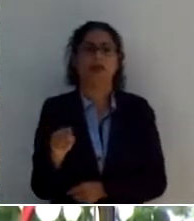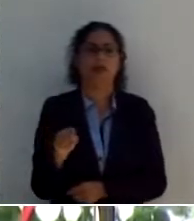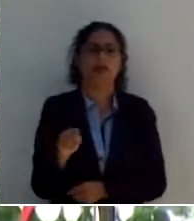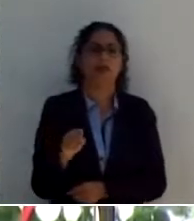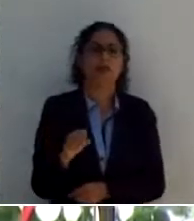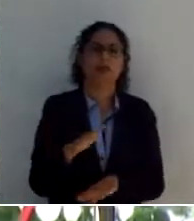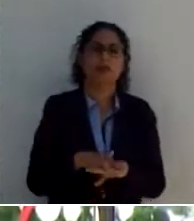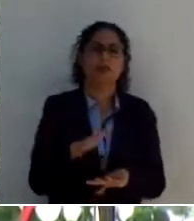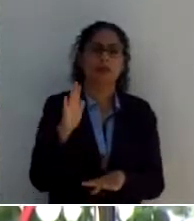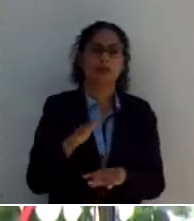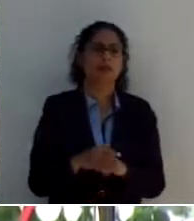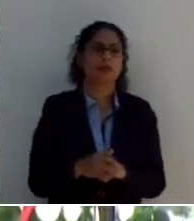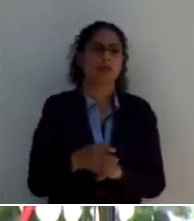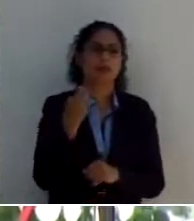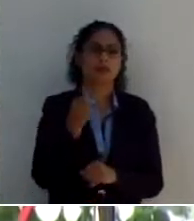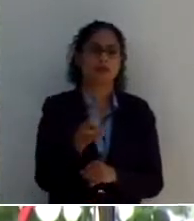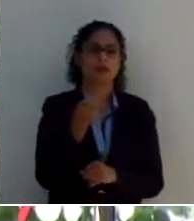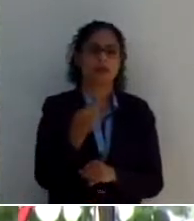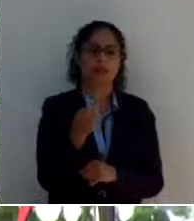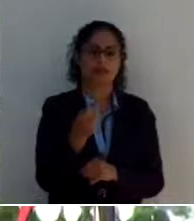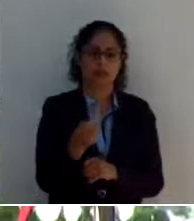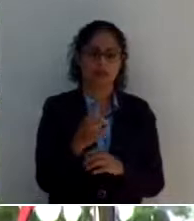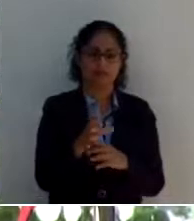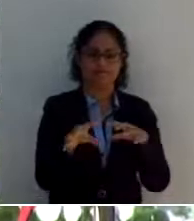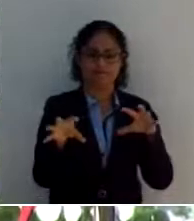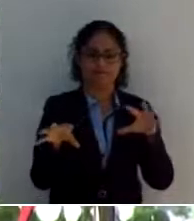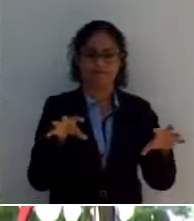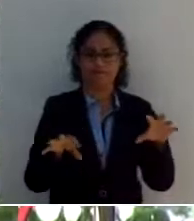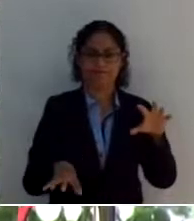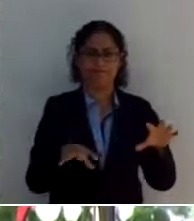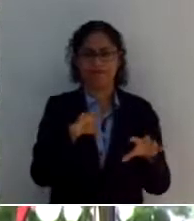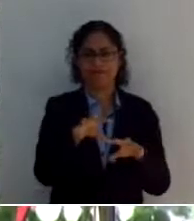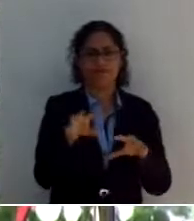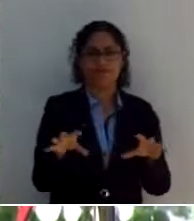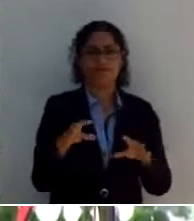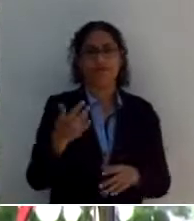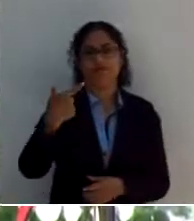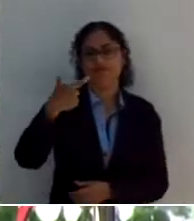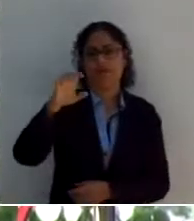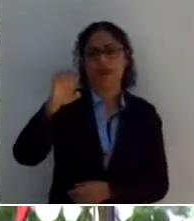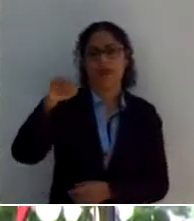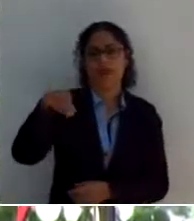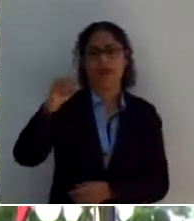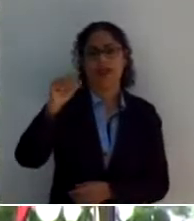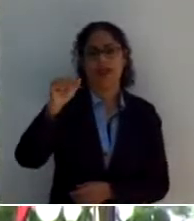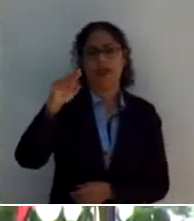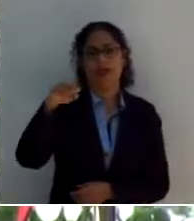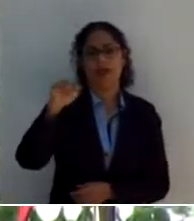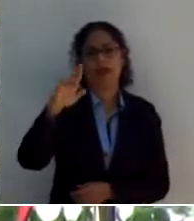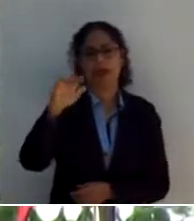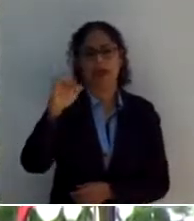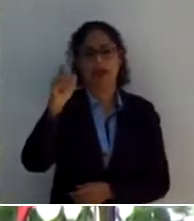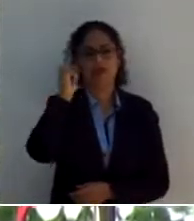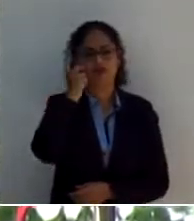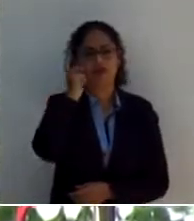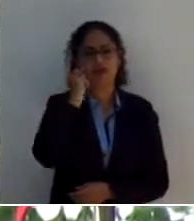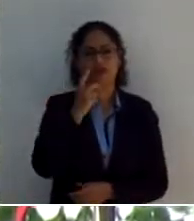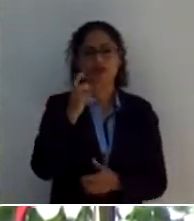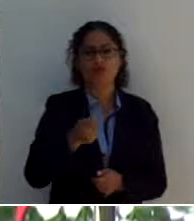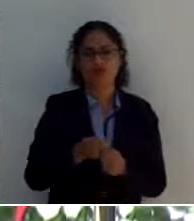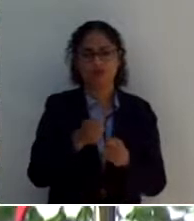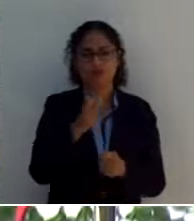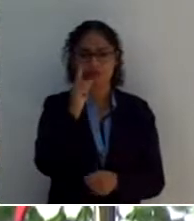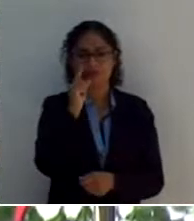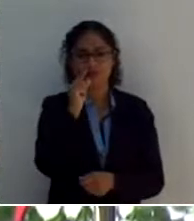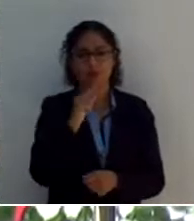sinergia con estas divisiones, la gendarmería con la que estamos trabajando juntos en el tema ambiental,